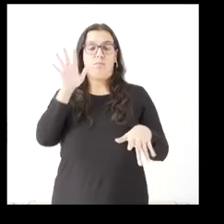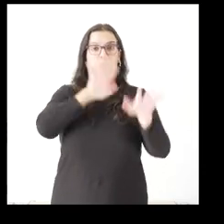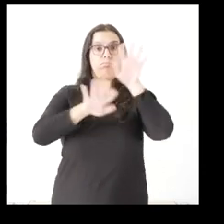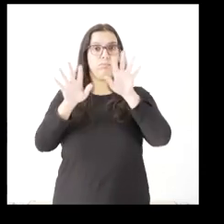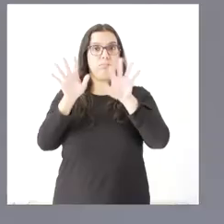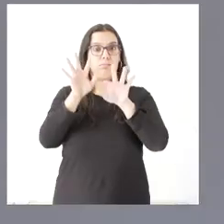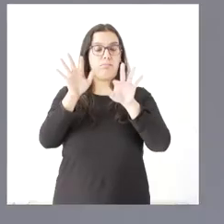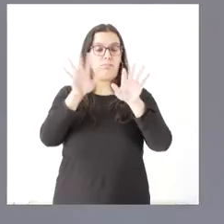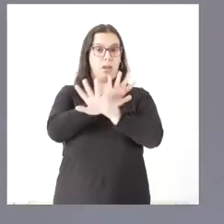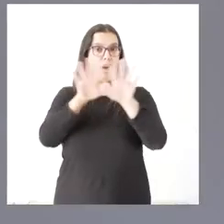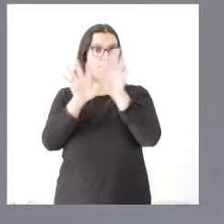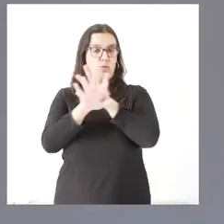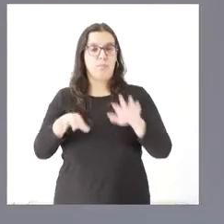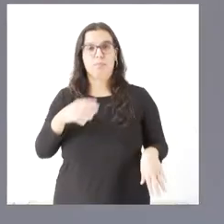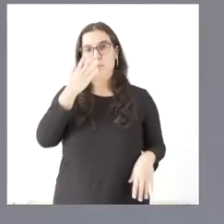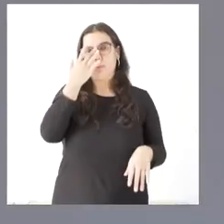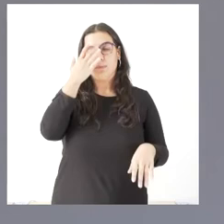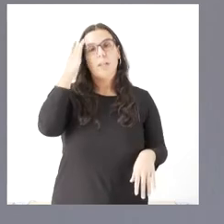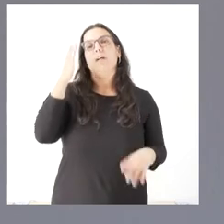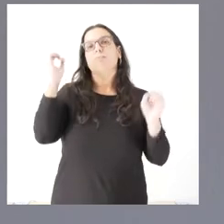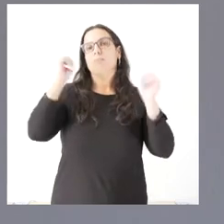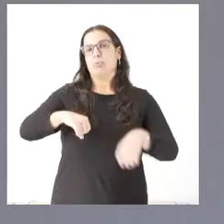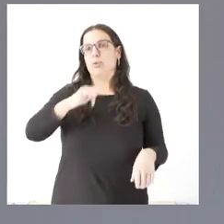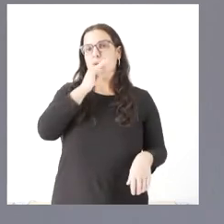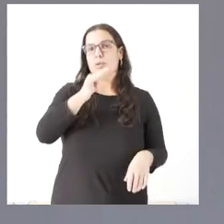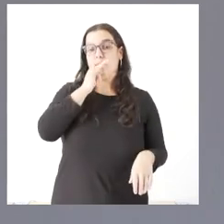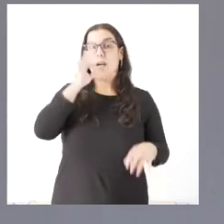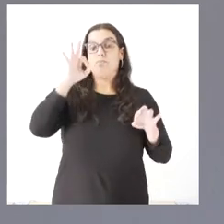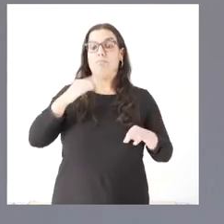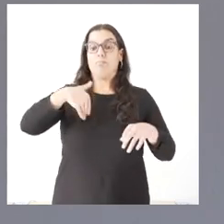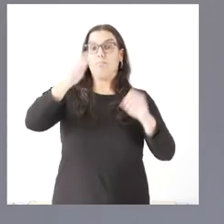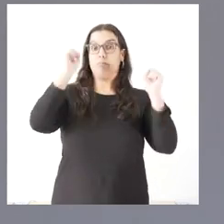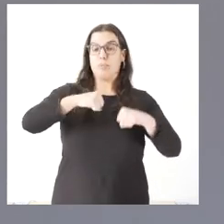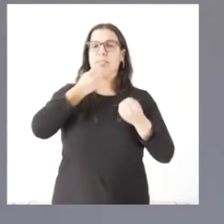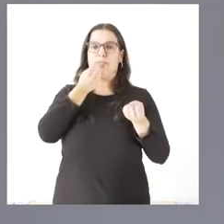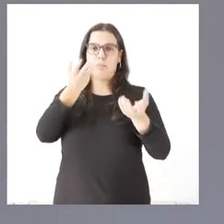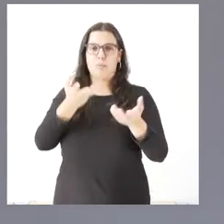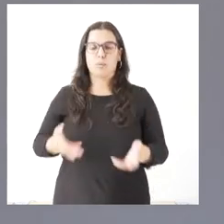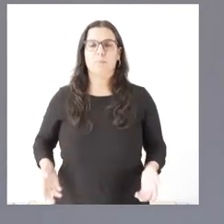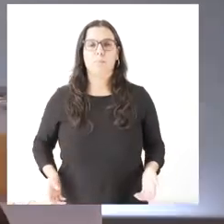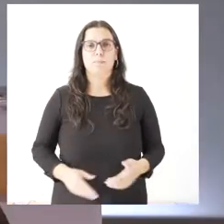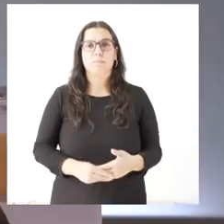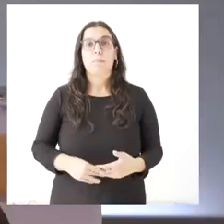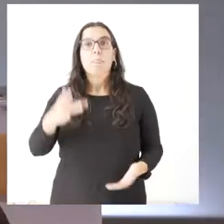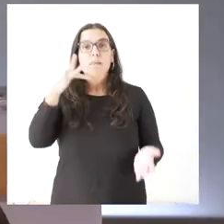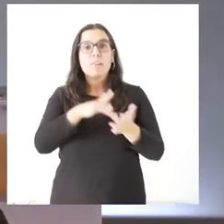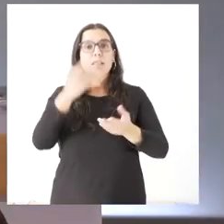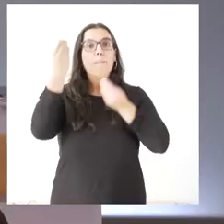Gracias. Pues todavía no lo hemos aprobado. En el momento que lo aprobemos, pues les informaremos. ¿Pero qué fechas